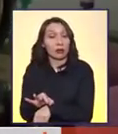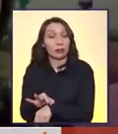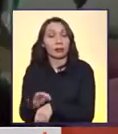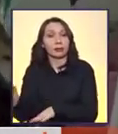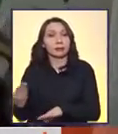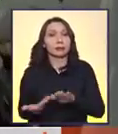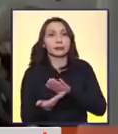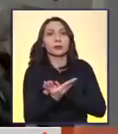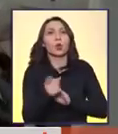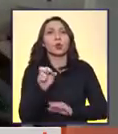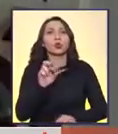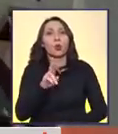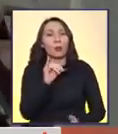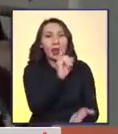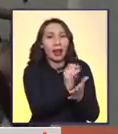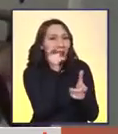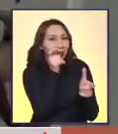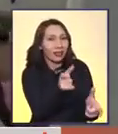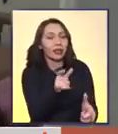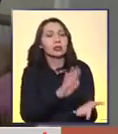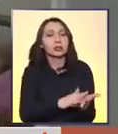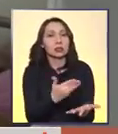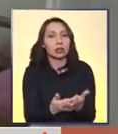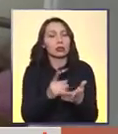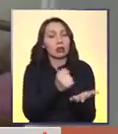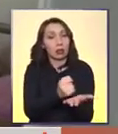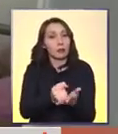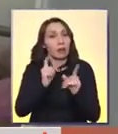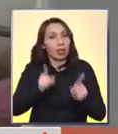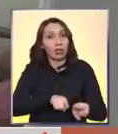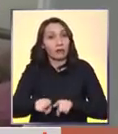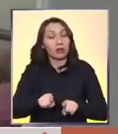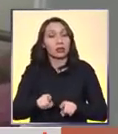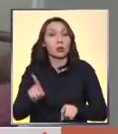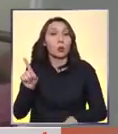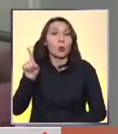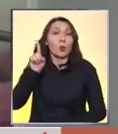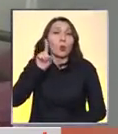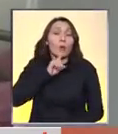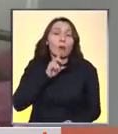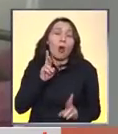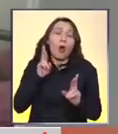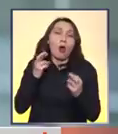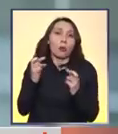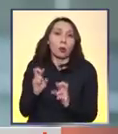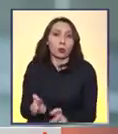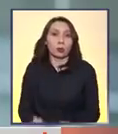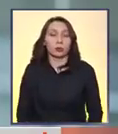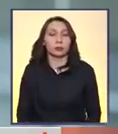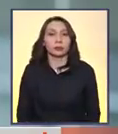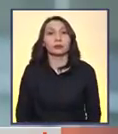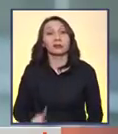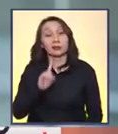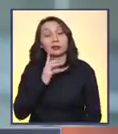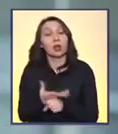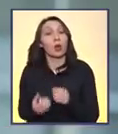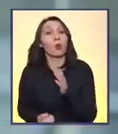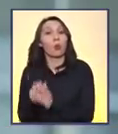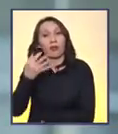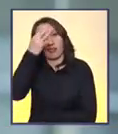la Superintendencia de Salud, un trámite que debe hacerse y para muchos es la última oportunidad. Hay nuevas enfermedades,